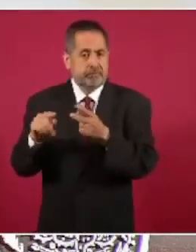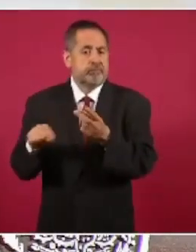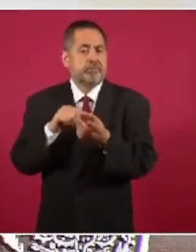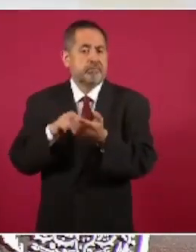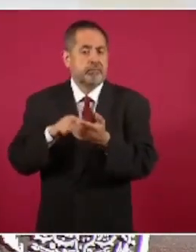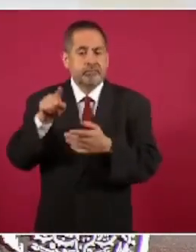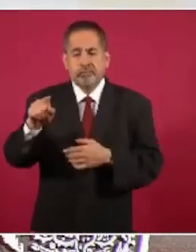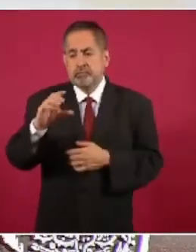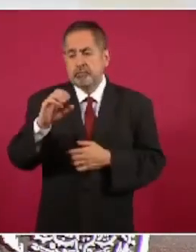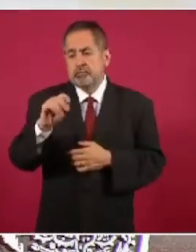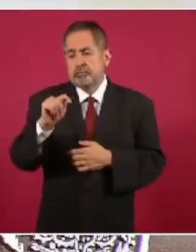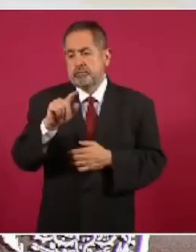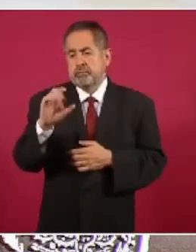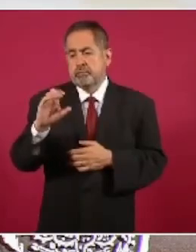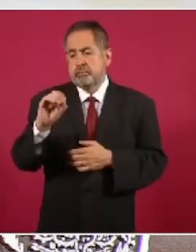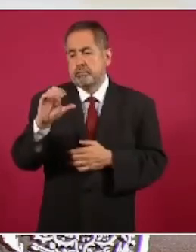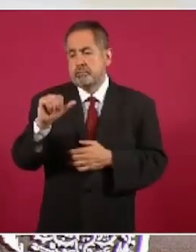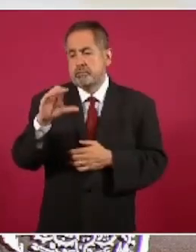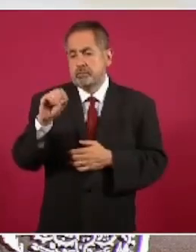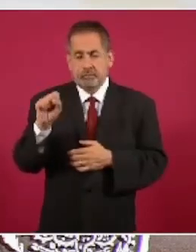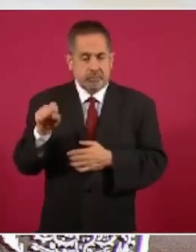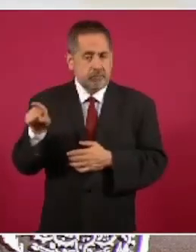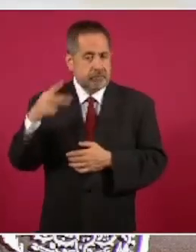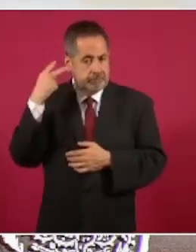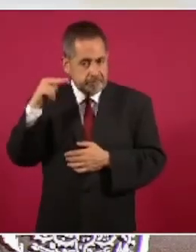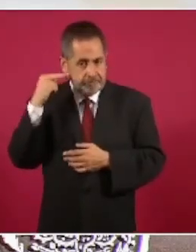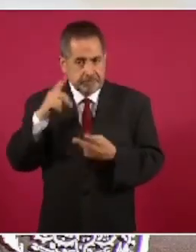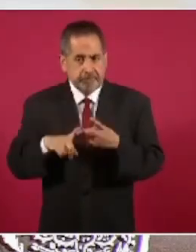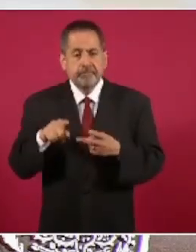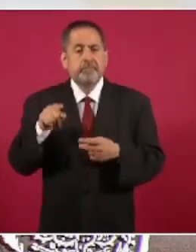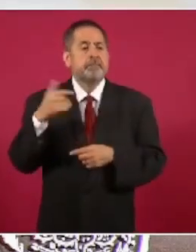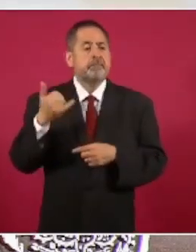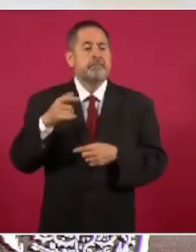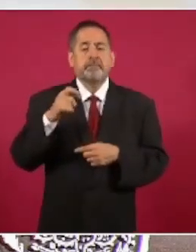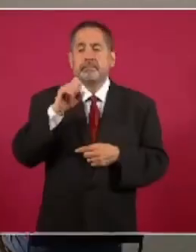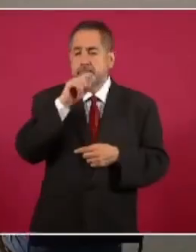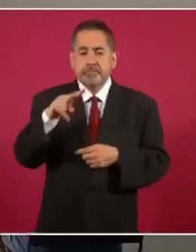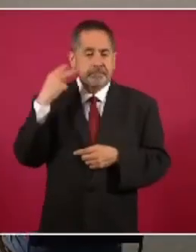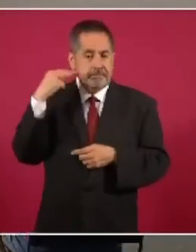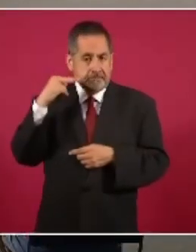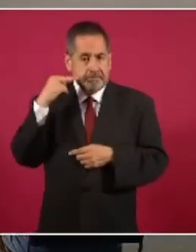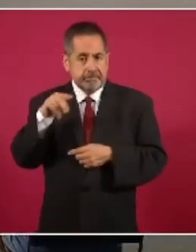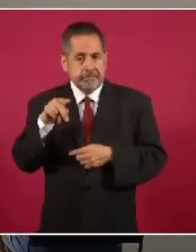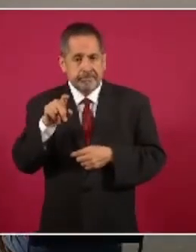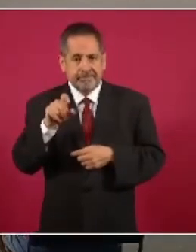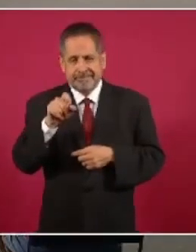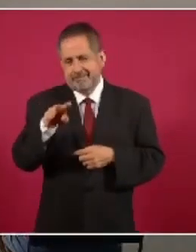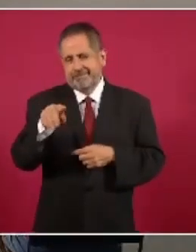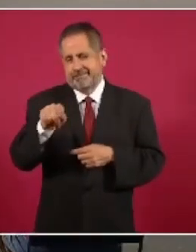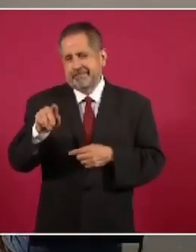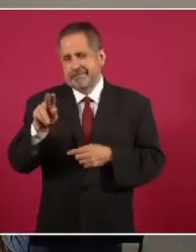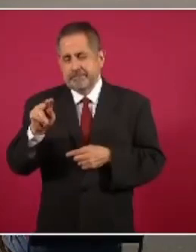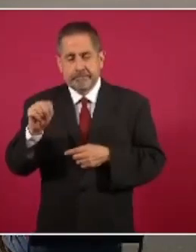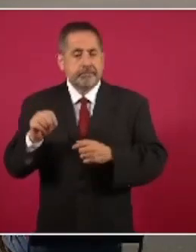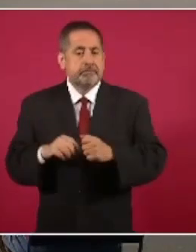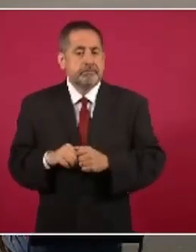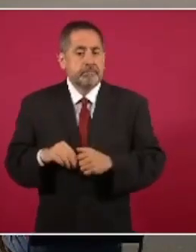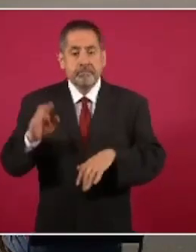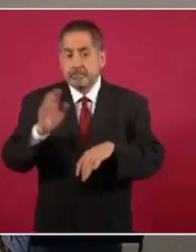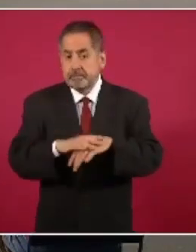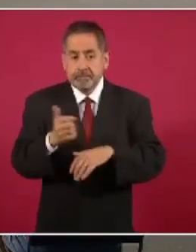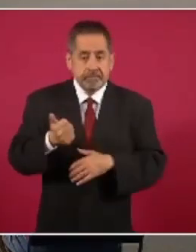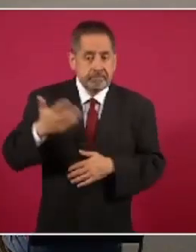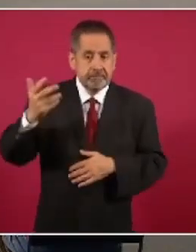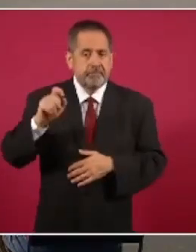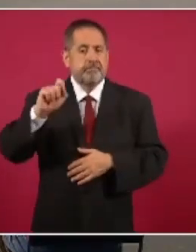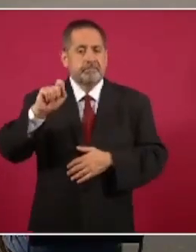en Coatzacoalcos, Veracruz, y 21.89 de Soriana en Veracruz, Veracruz. Las más caras, 26